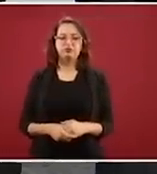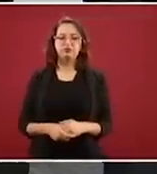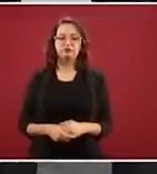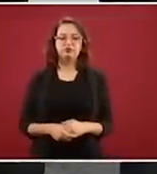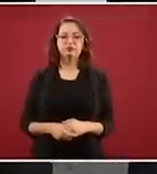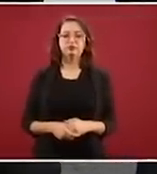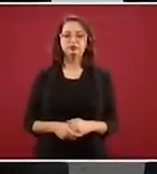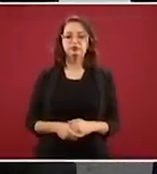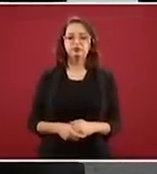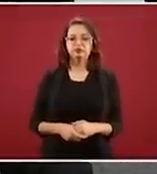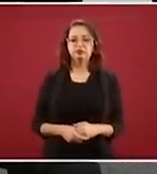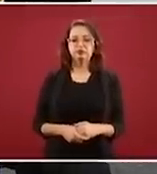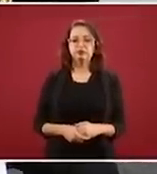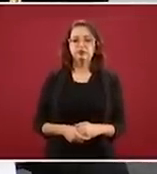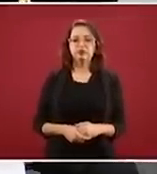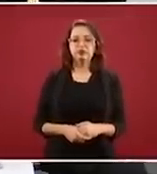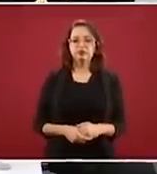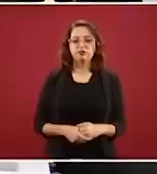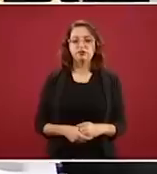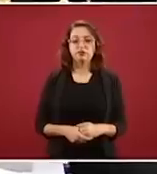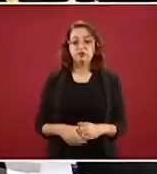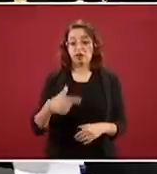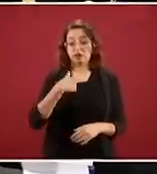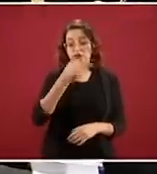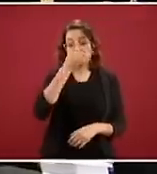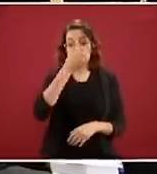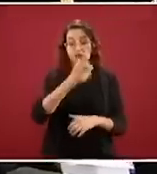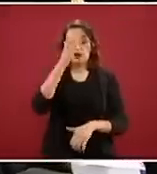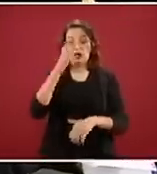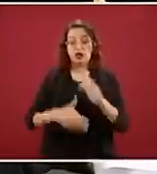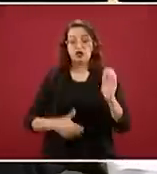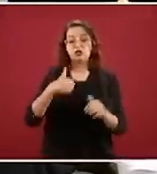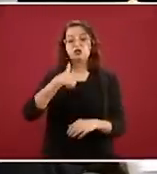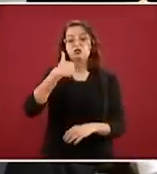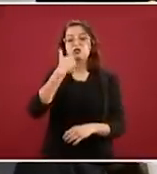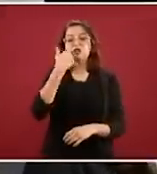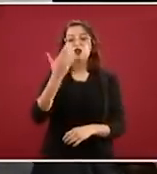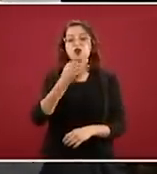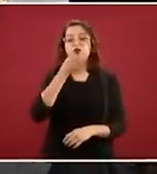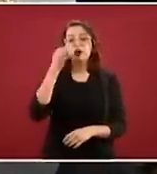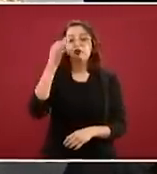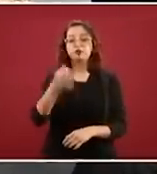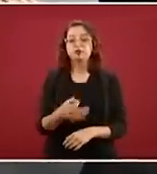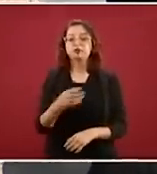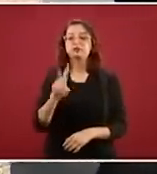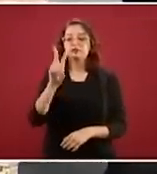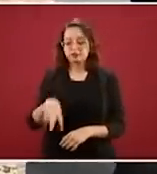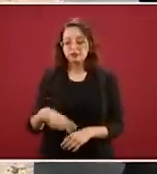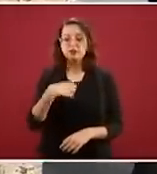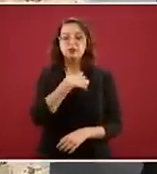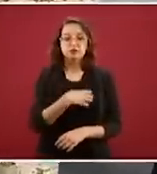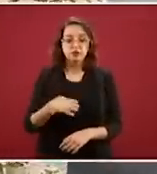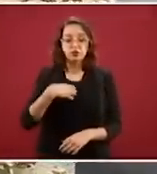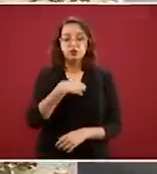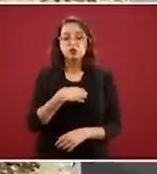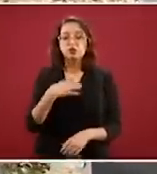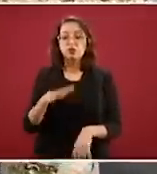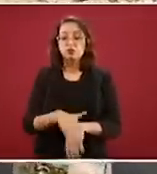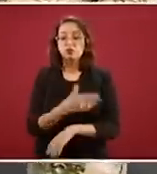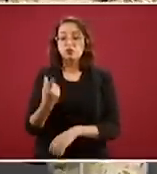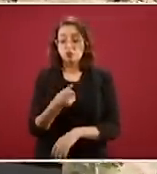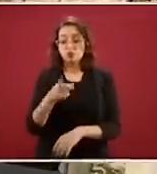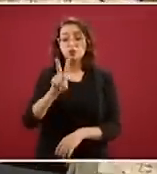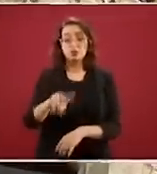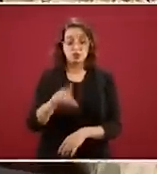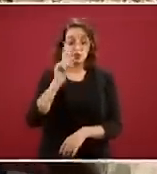Ahora yo estoy, también es para concluir, muy contento porque en efecto Claudia